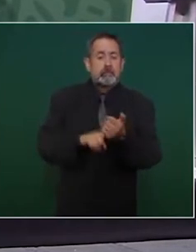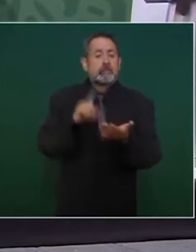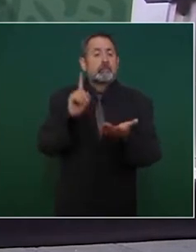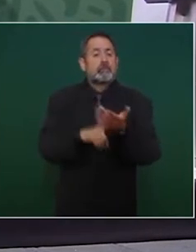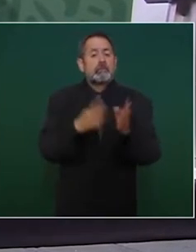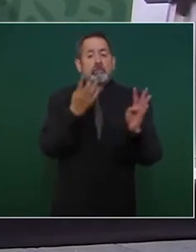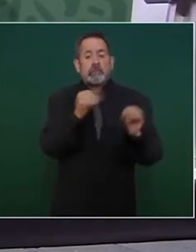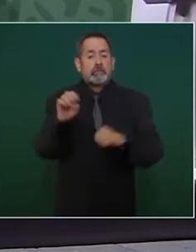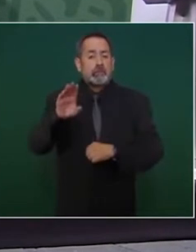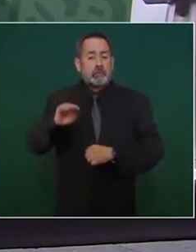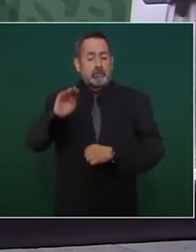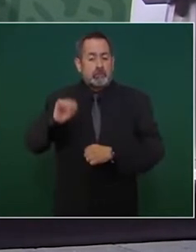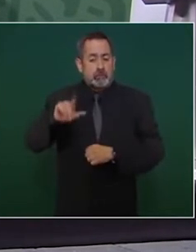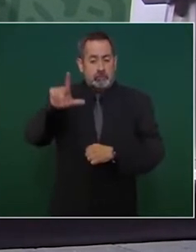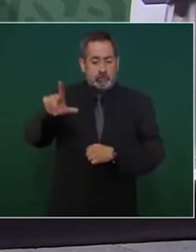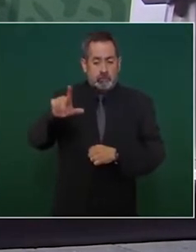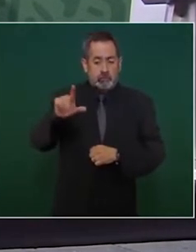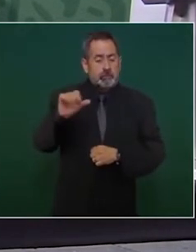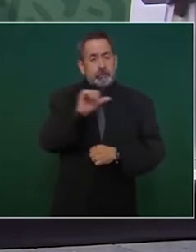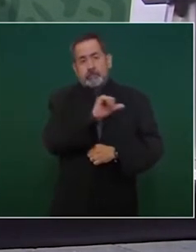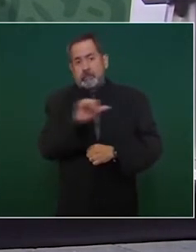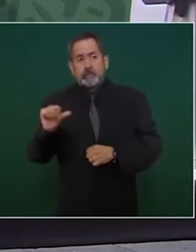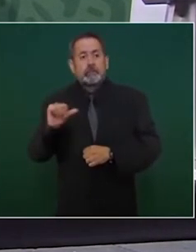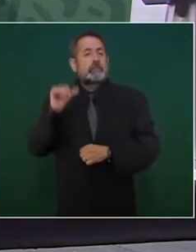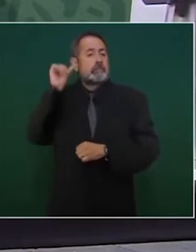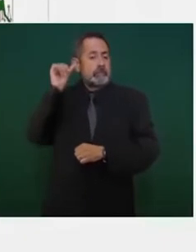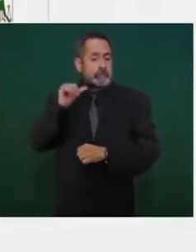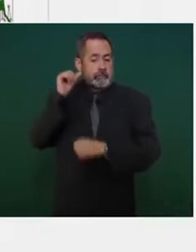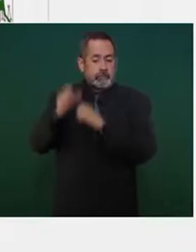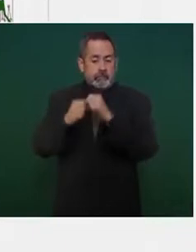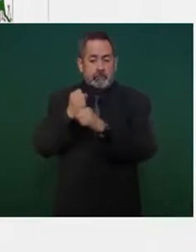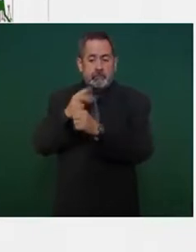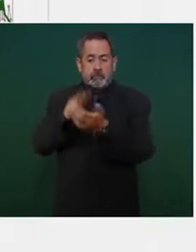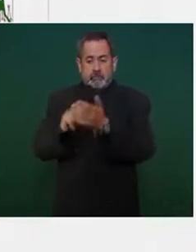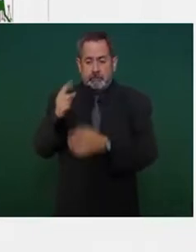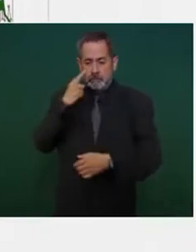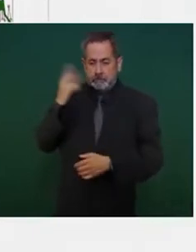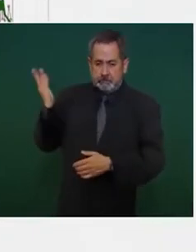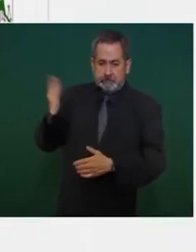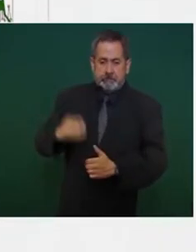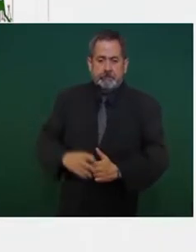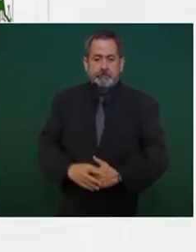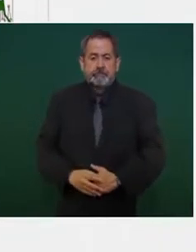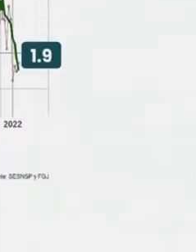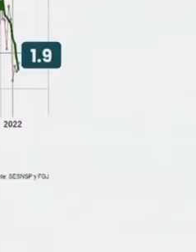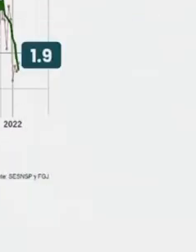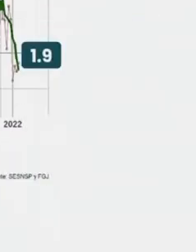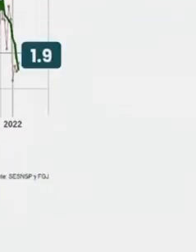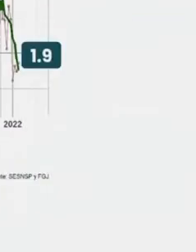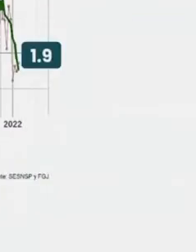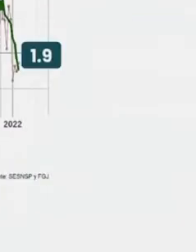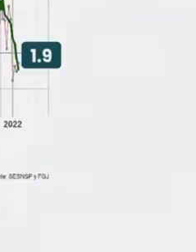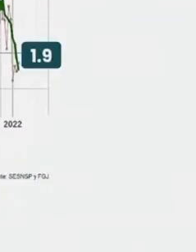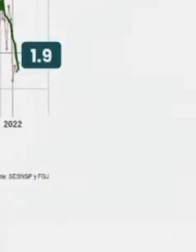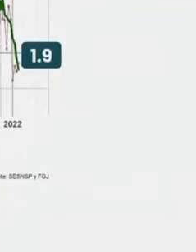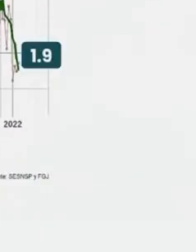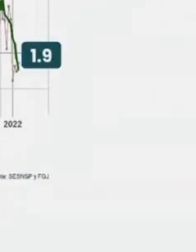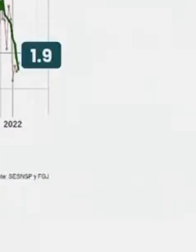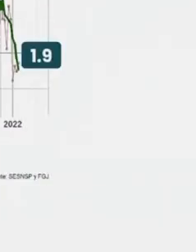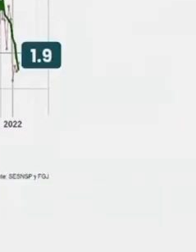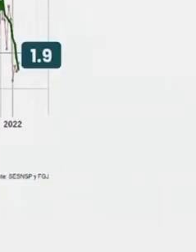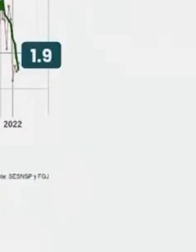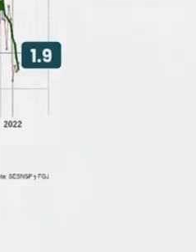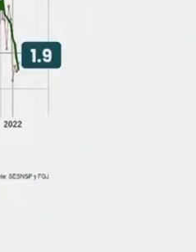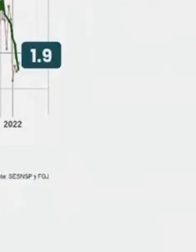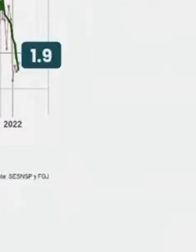hasta abril del 2022 y como pueden ver en el punto